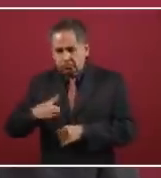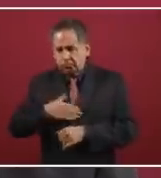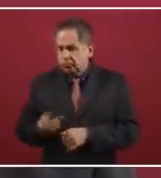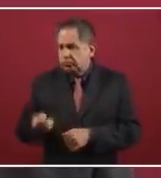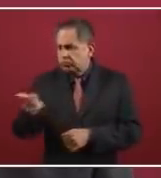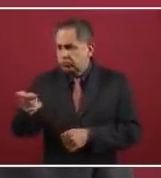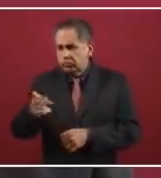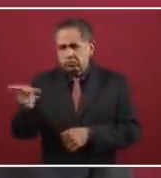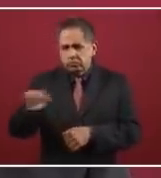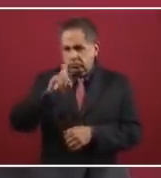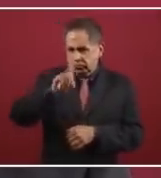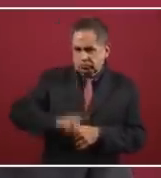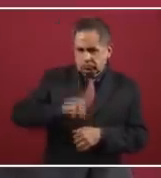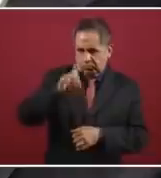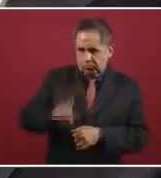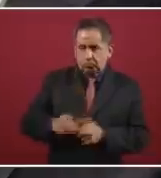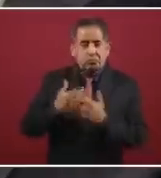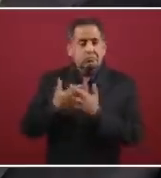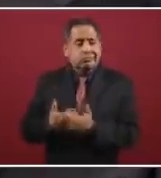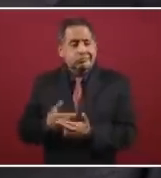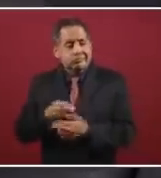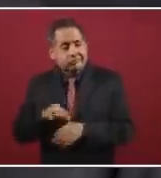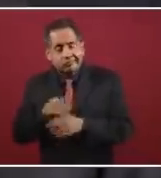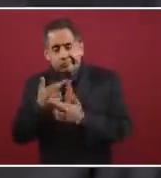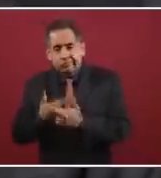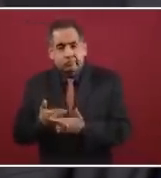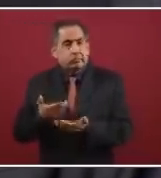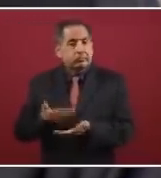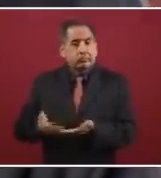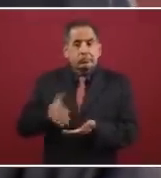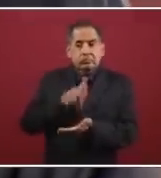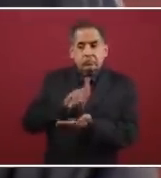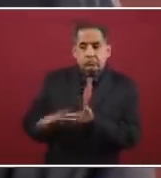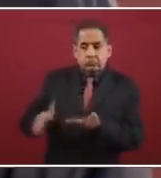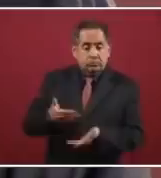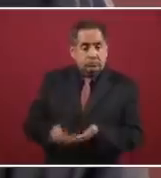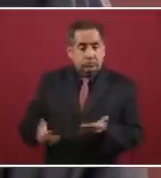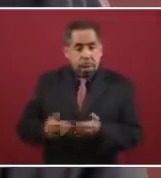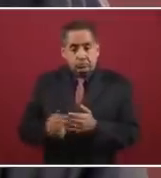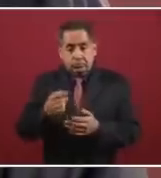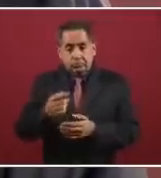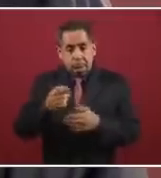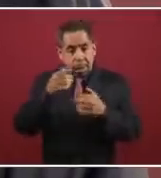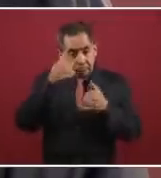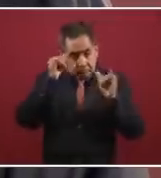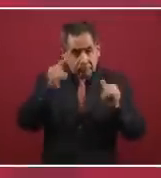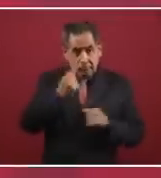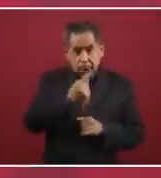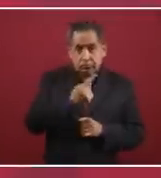los domingos y se le quedaba la carne. Ahora está matando dos a la semana,